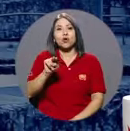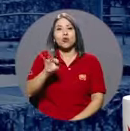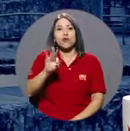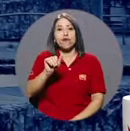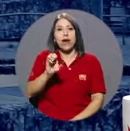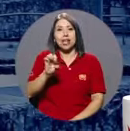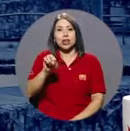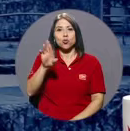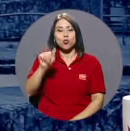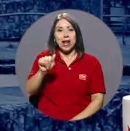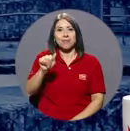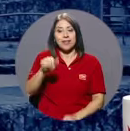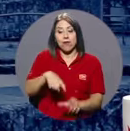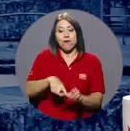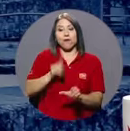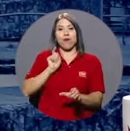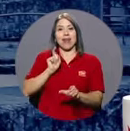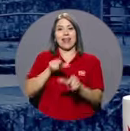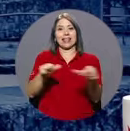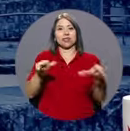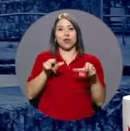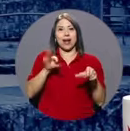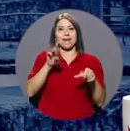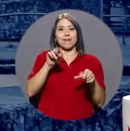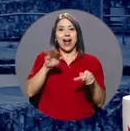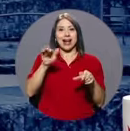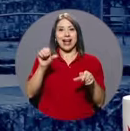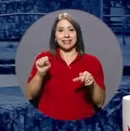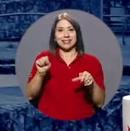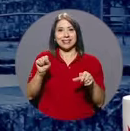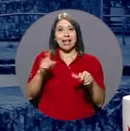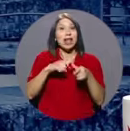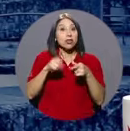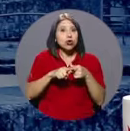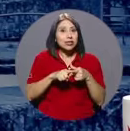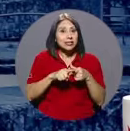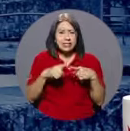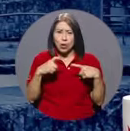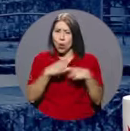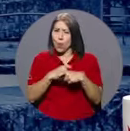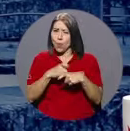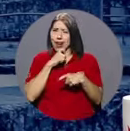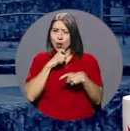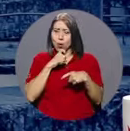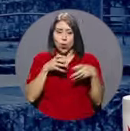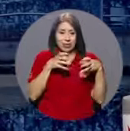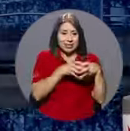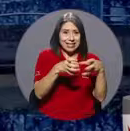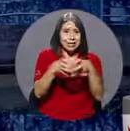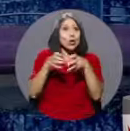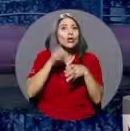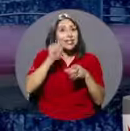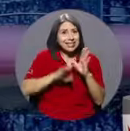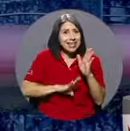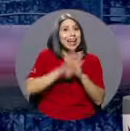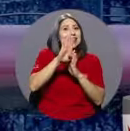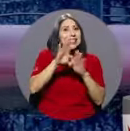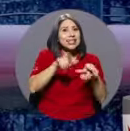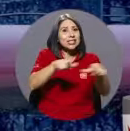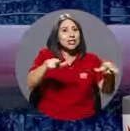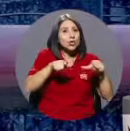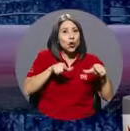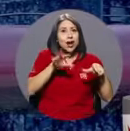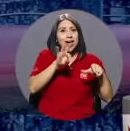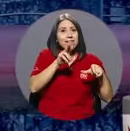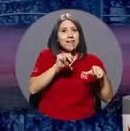francas. Entonces tenemos un panorama complejo porque hay un sector que sí crece, que es el sector vinculado a zonas francas, que en este momento crece incluso tasas